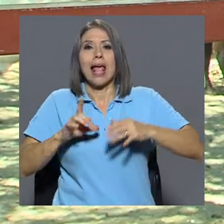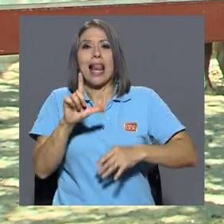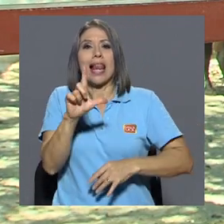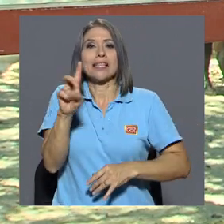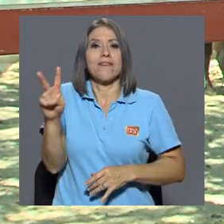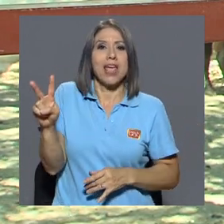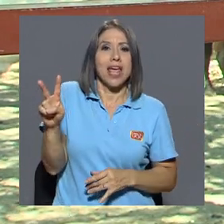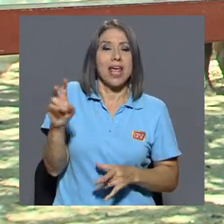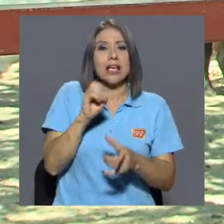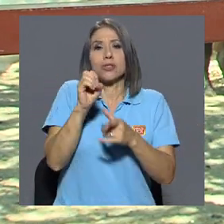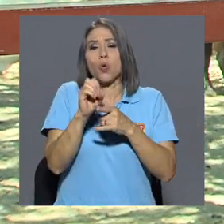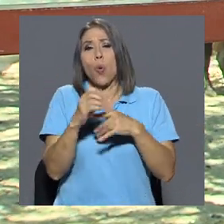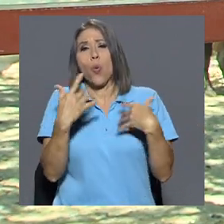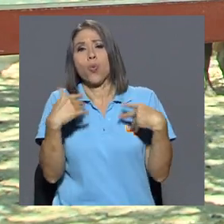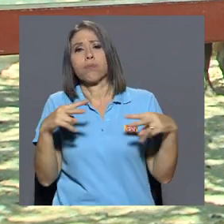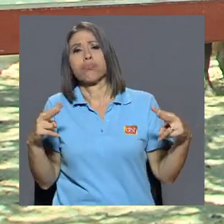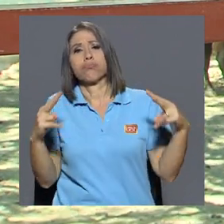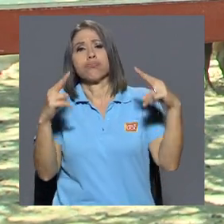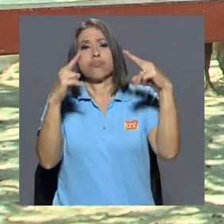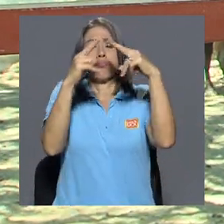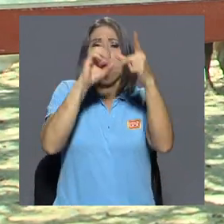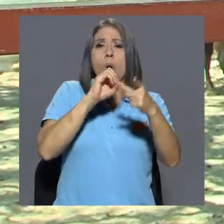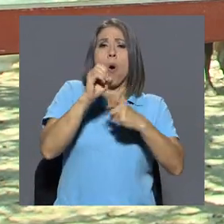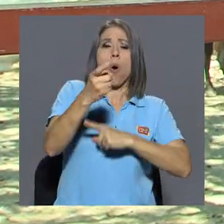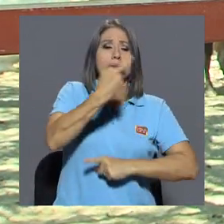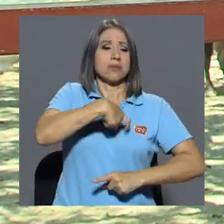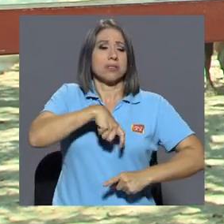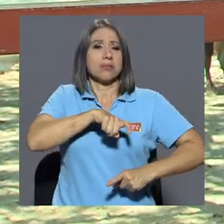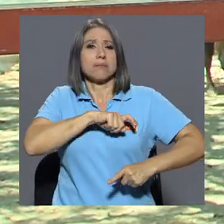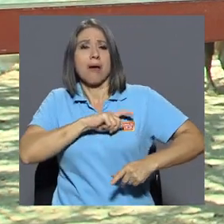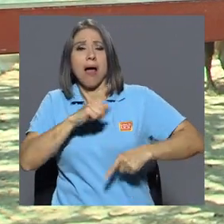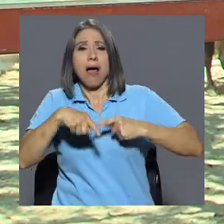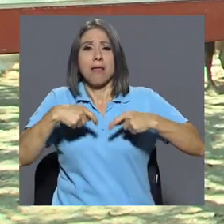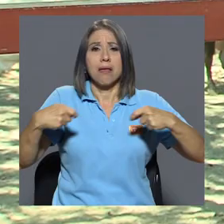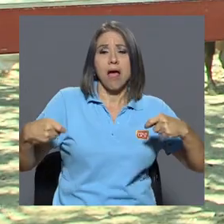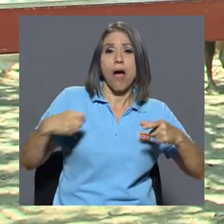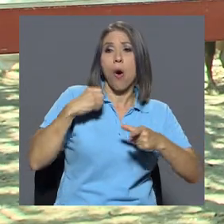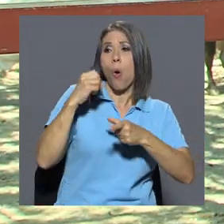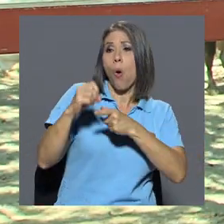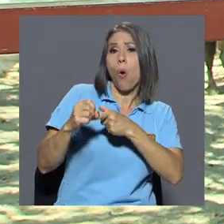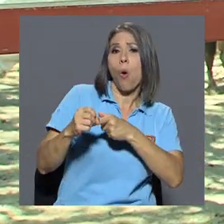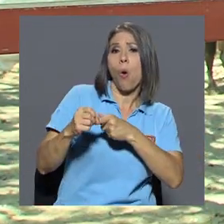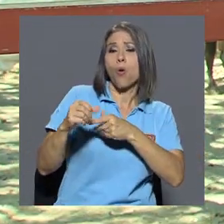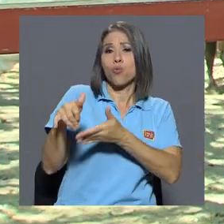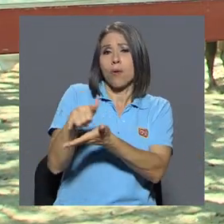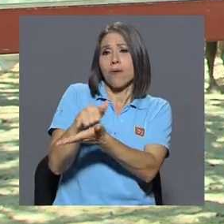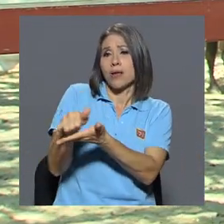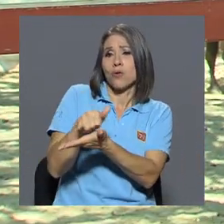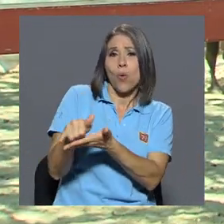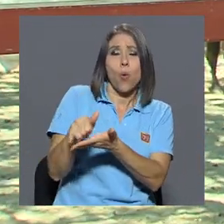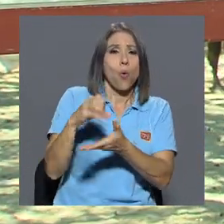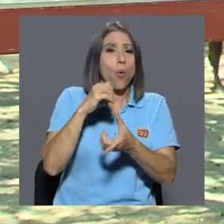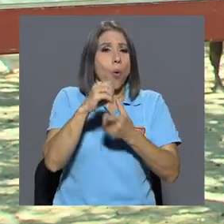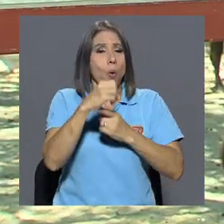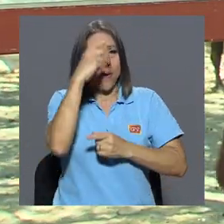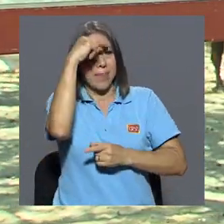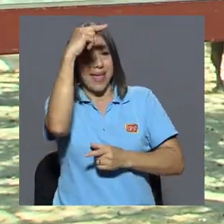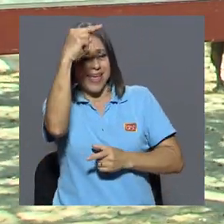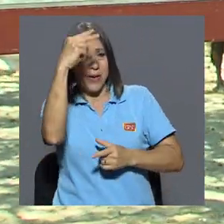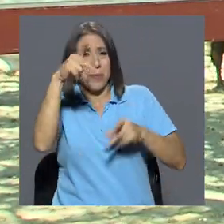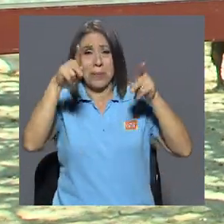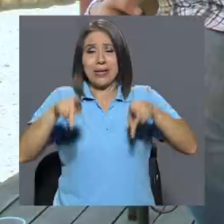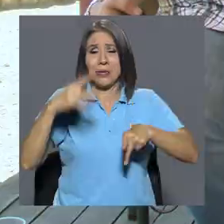de Milán, en la Zarzuela en España, en el Metropolitan en Nueva York, Bellas Artes en México.